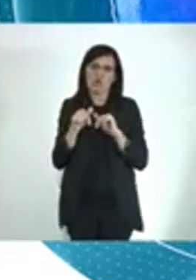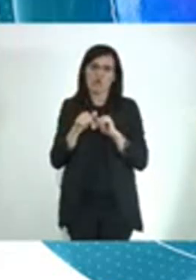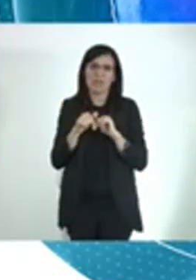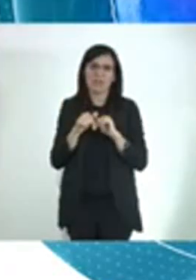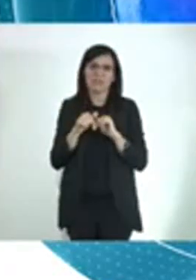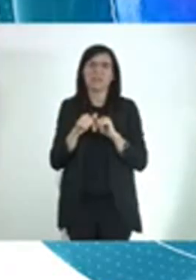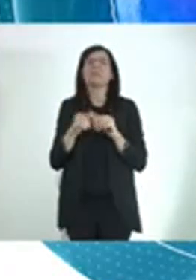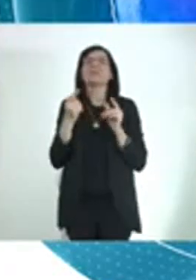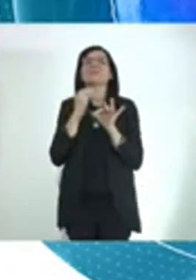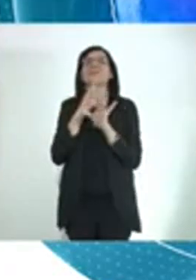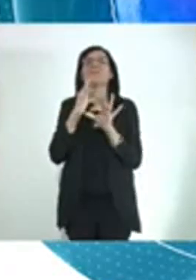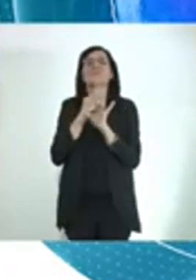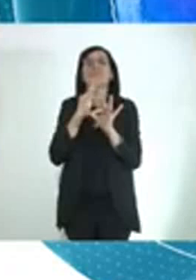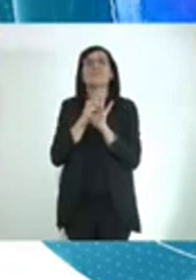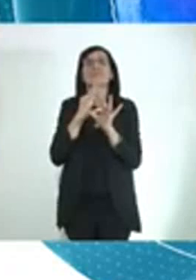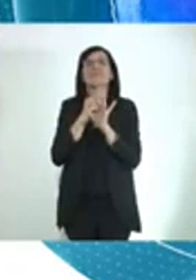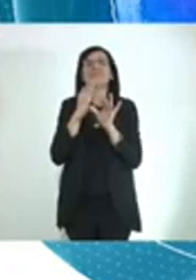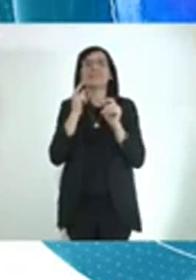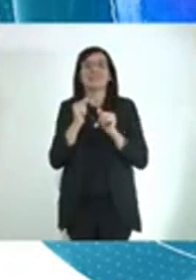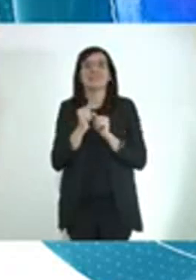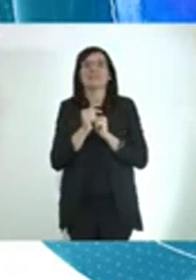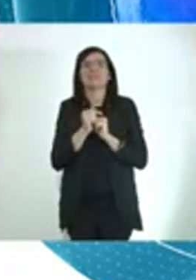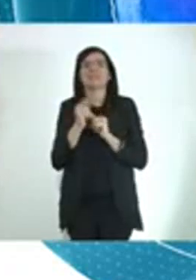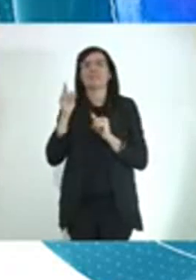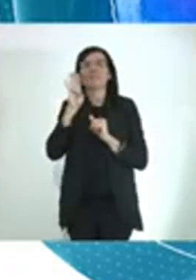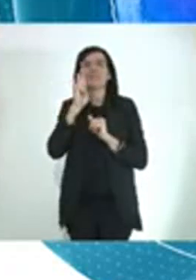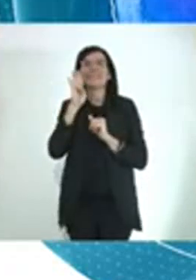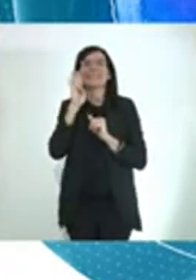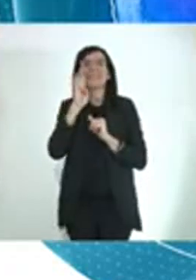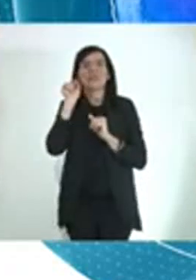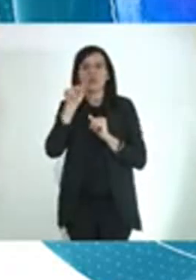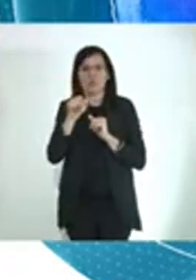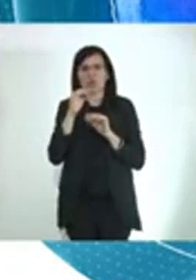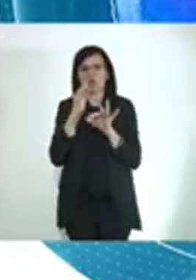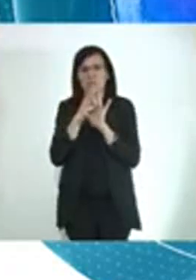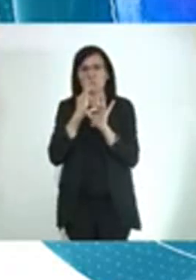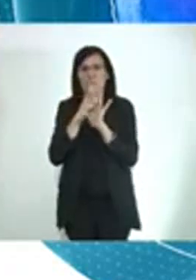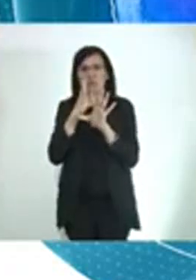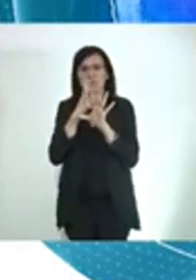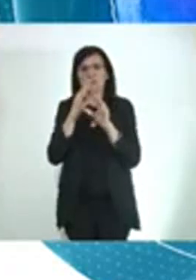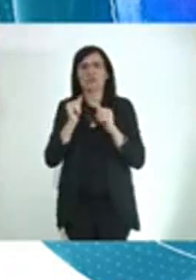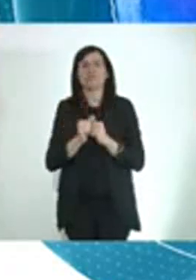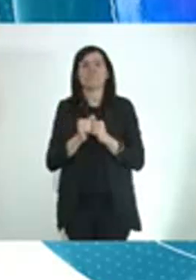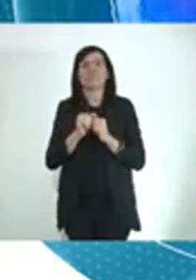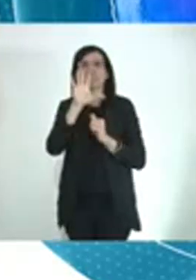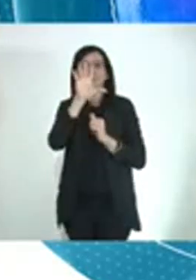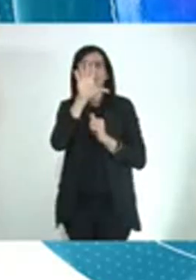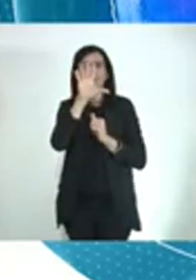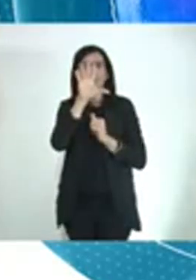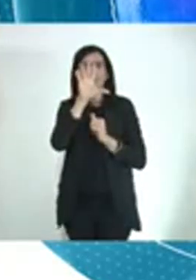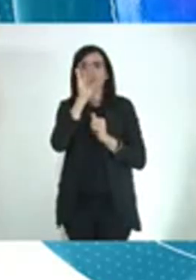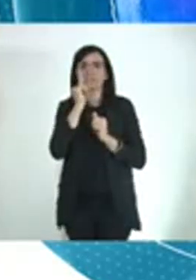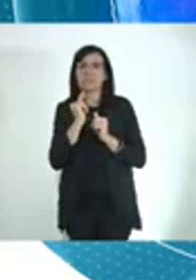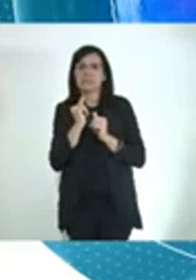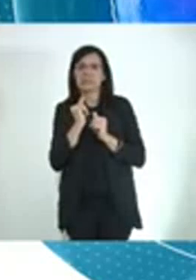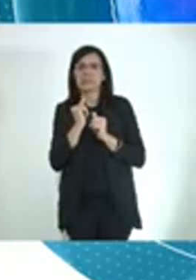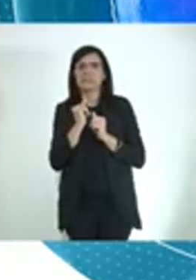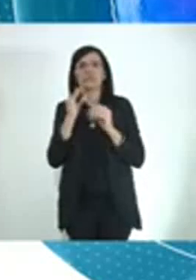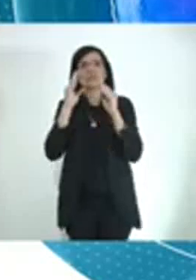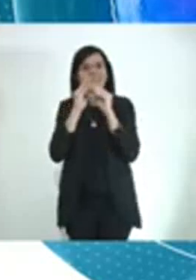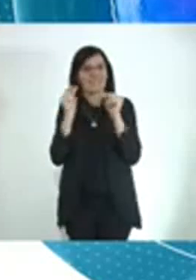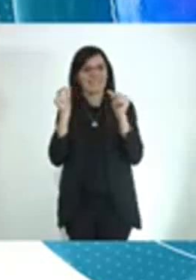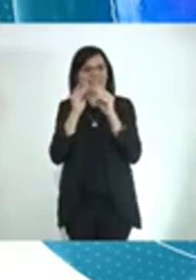bloque a cargo de Keith Falls de Estados Unidos. El cierre pasada a las 17:20 con el cierre de la jornada,